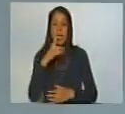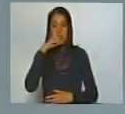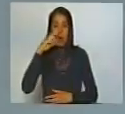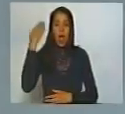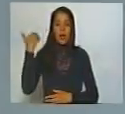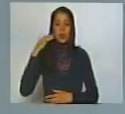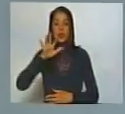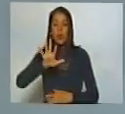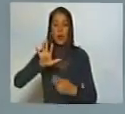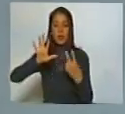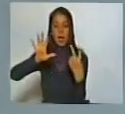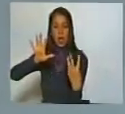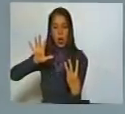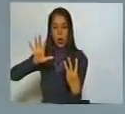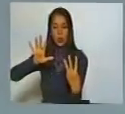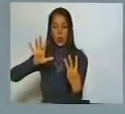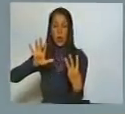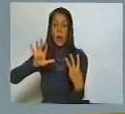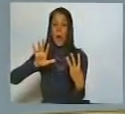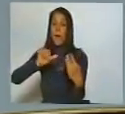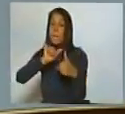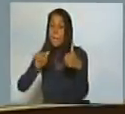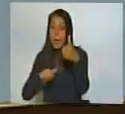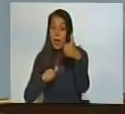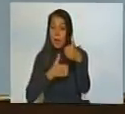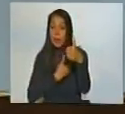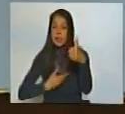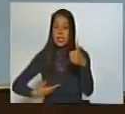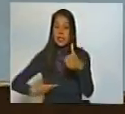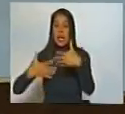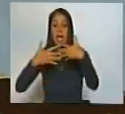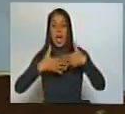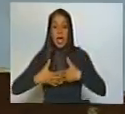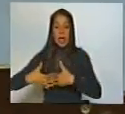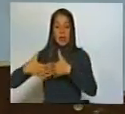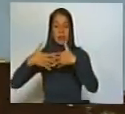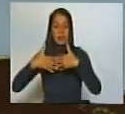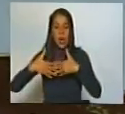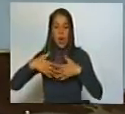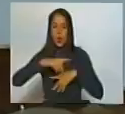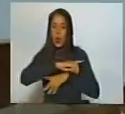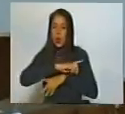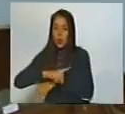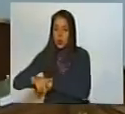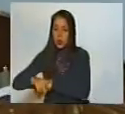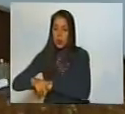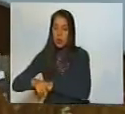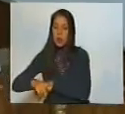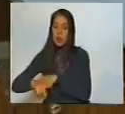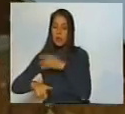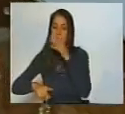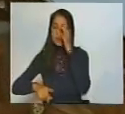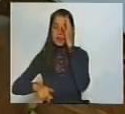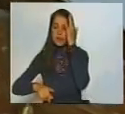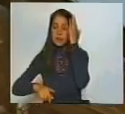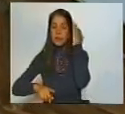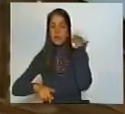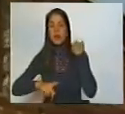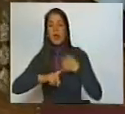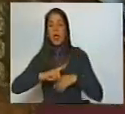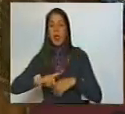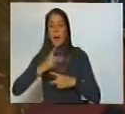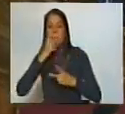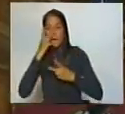58, el vicepresidente Nixon de Estados Unidos, enviado por el presidente Dwight Eisenhower,